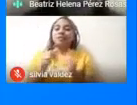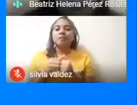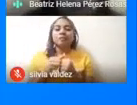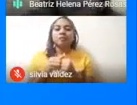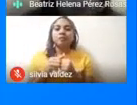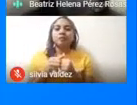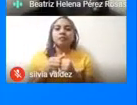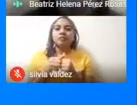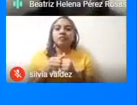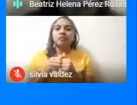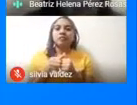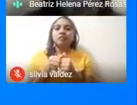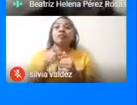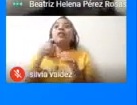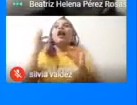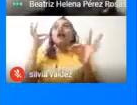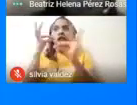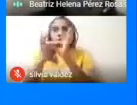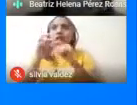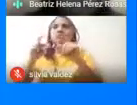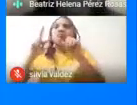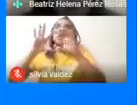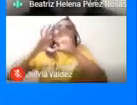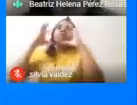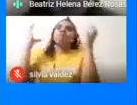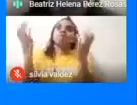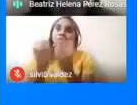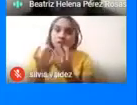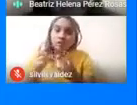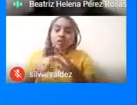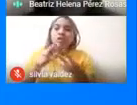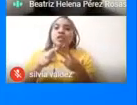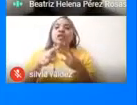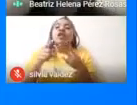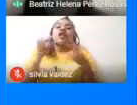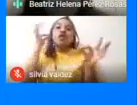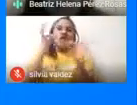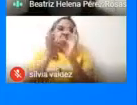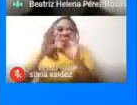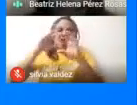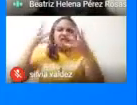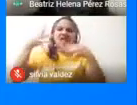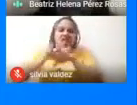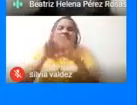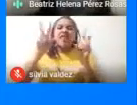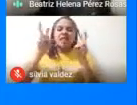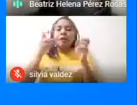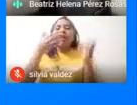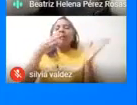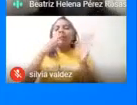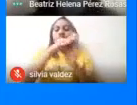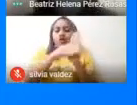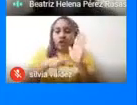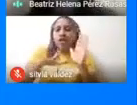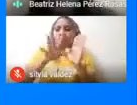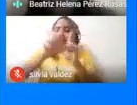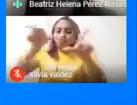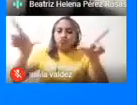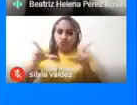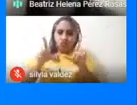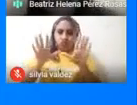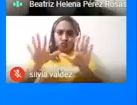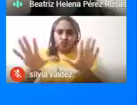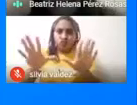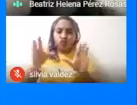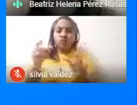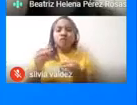Algunos tienen unos enfoques más globales, un enfoque integrado pues, a todos los temas de planes y políticas del territorio, y esto tiene que ver